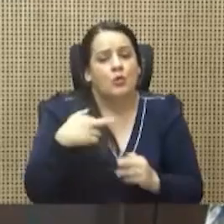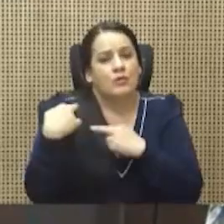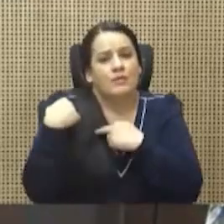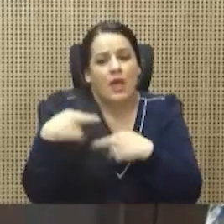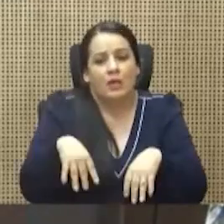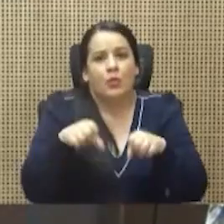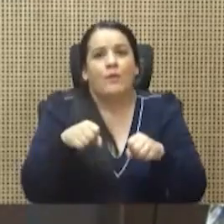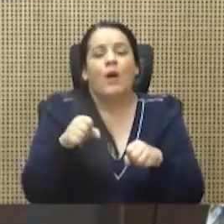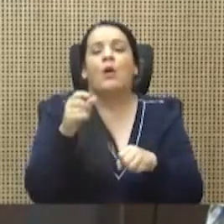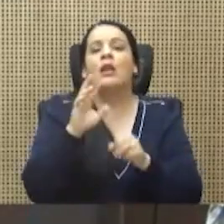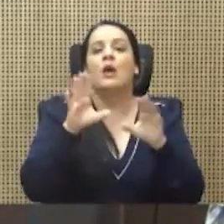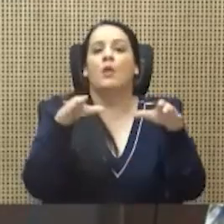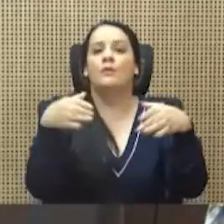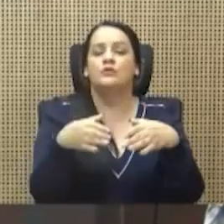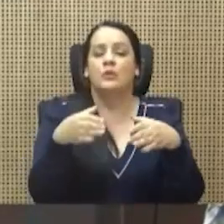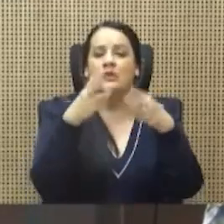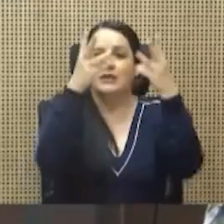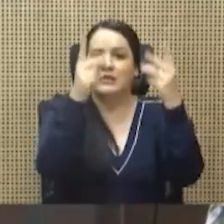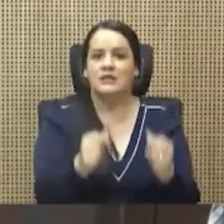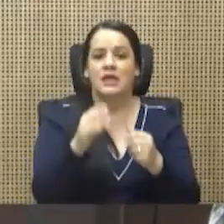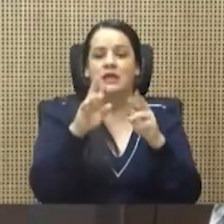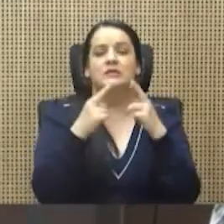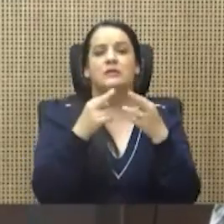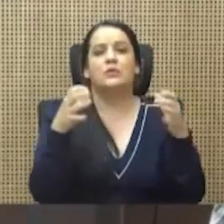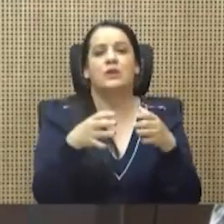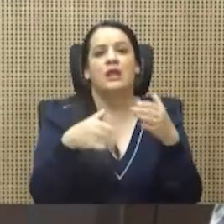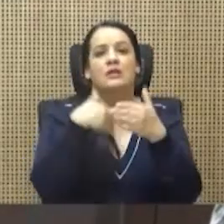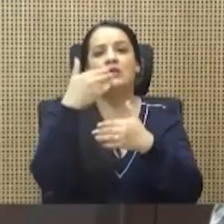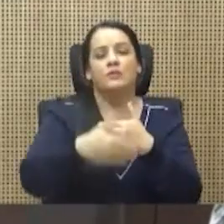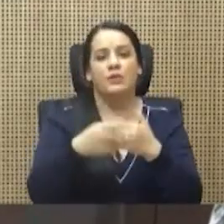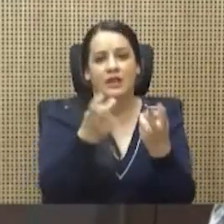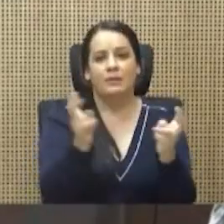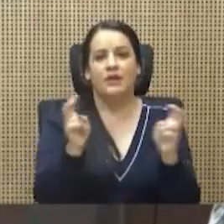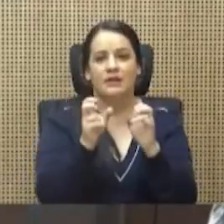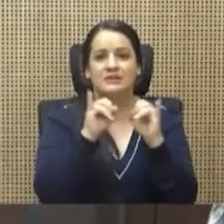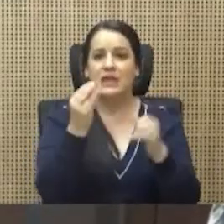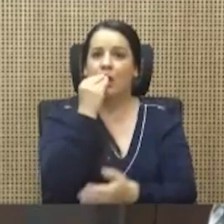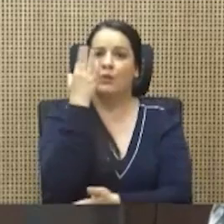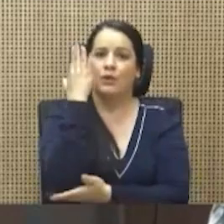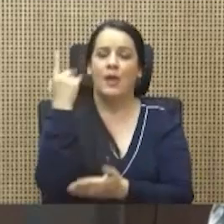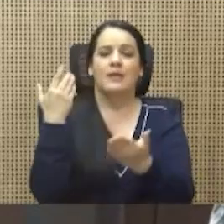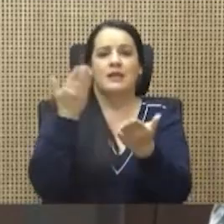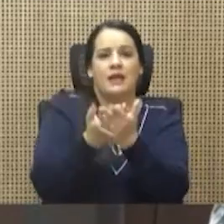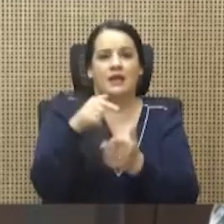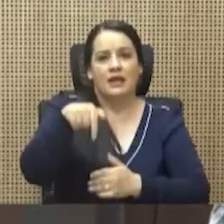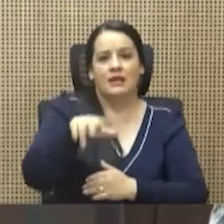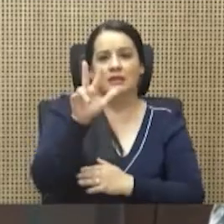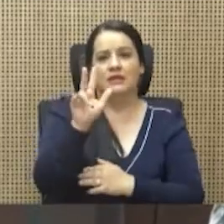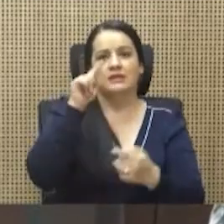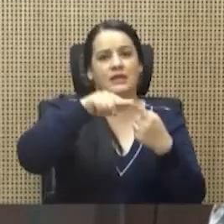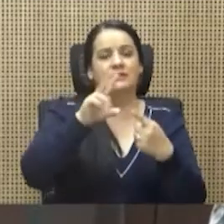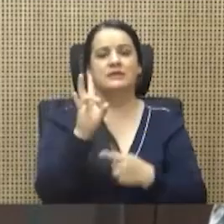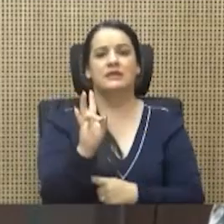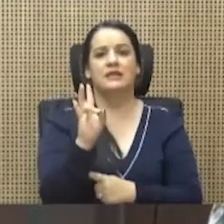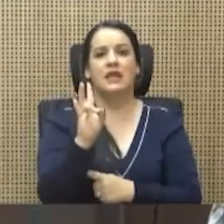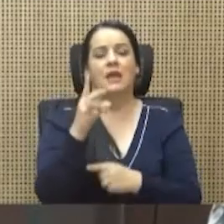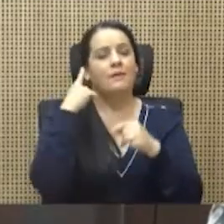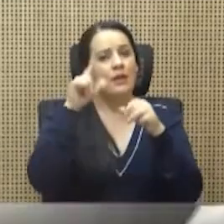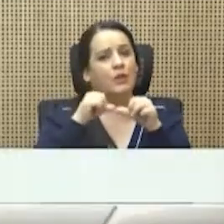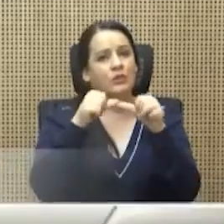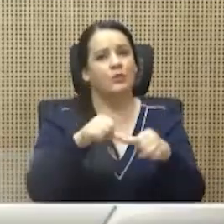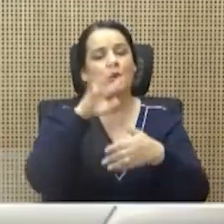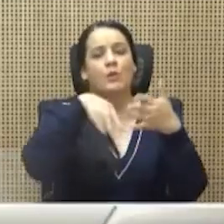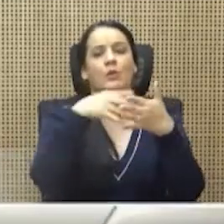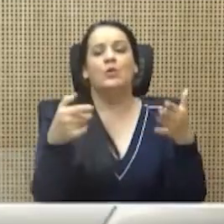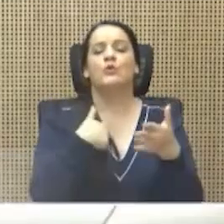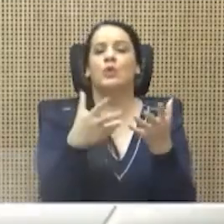de hacendarios ayer sesionando después de plenario, sin almorzar, venir acá de 3 a 7 para avanzar con la agenda. Entonces, yo quiero